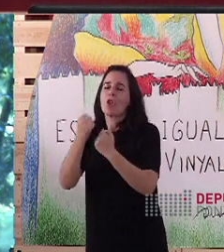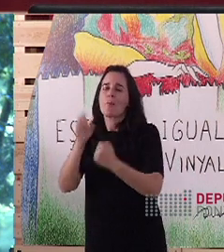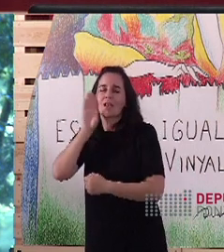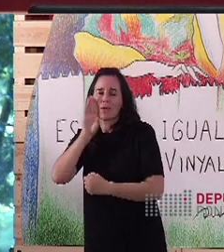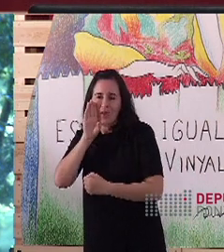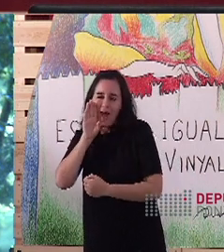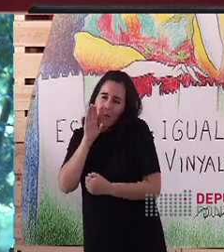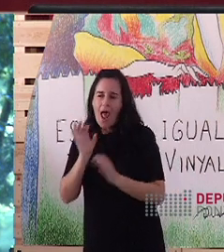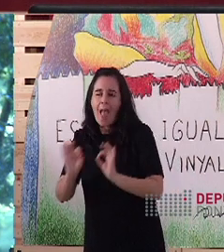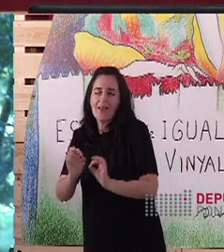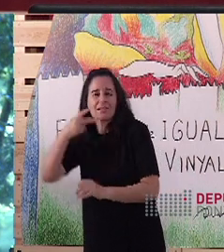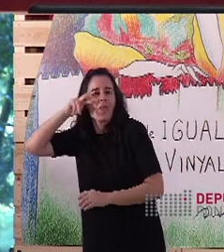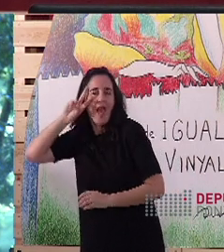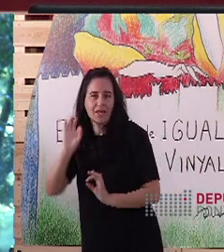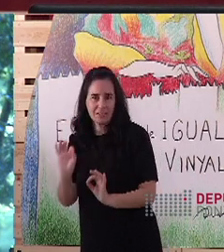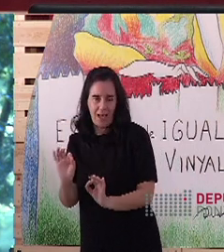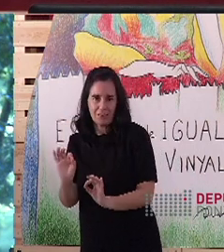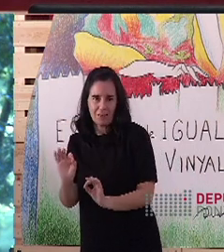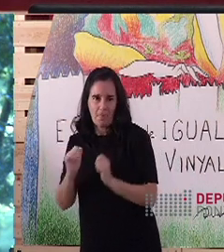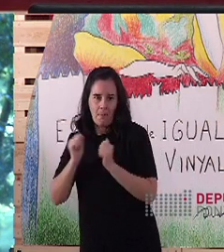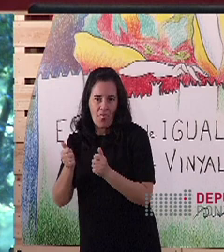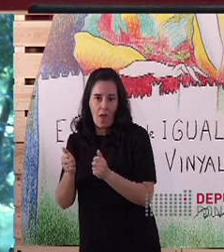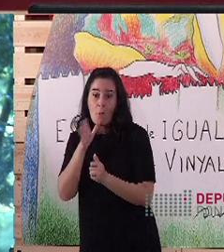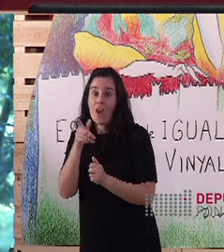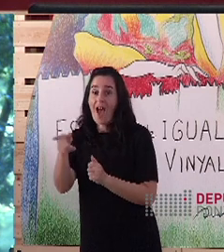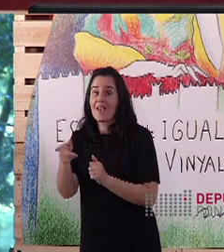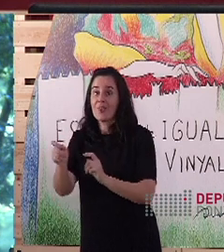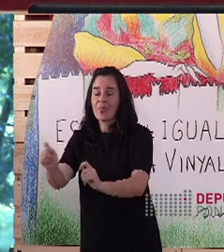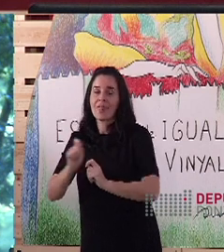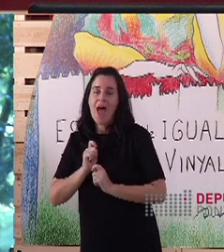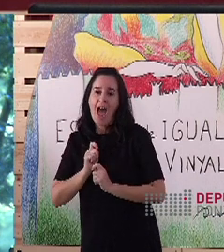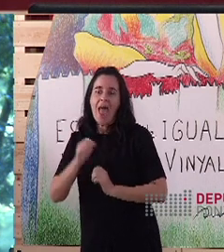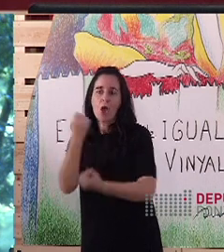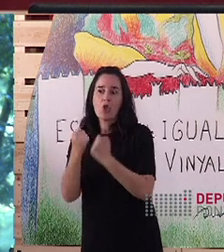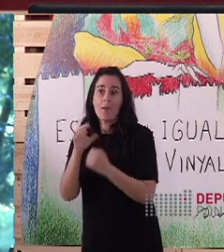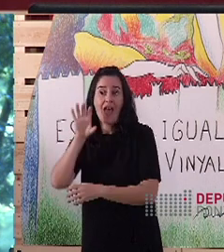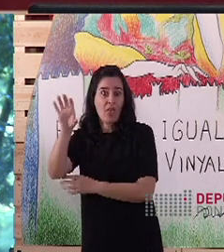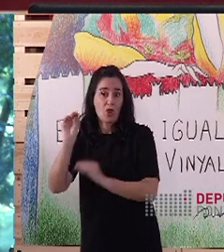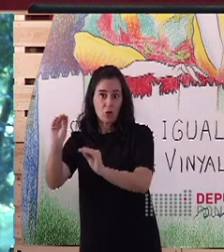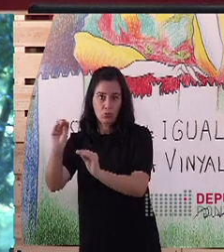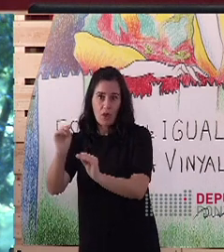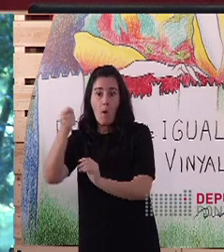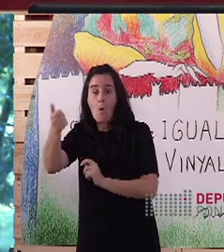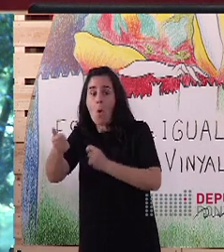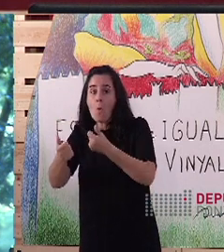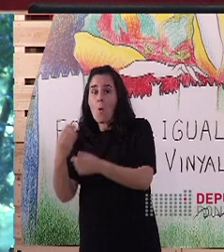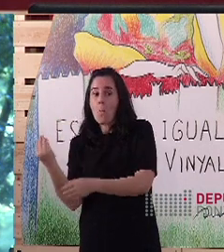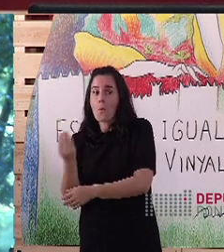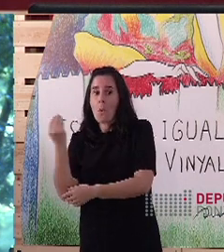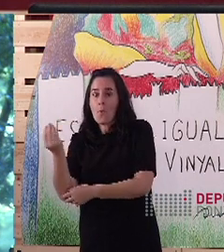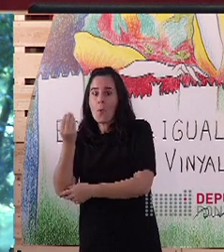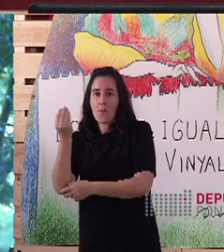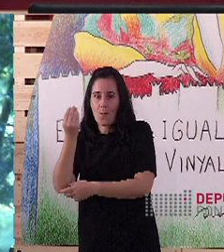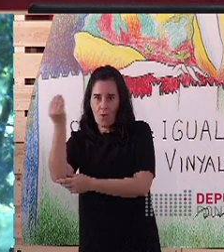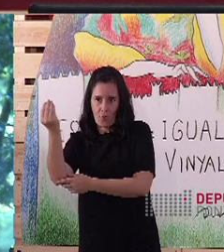economías ilícitas la manera de poder reconstruir las economías nacionales de países que no tenían, que no habían